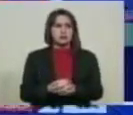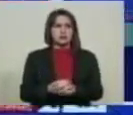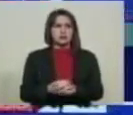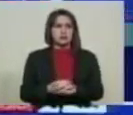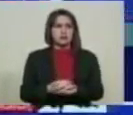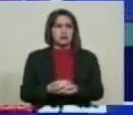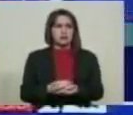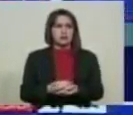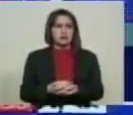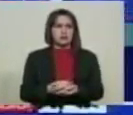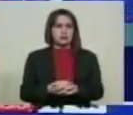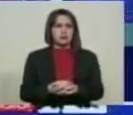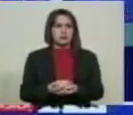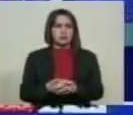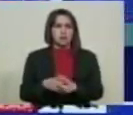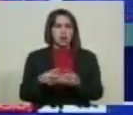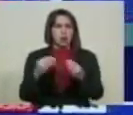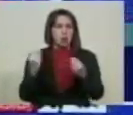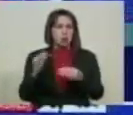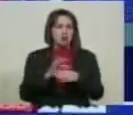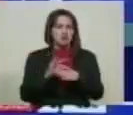ha funcionado eso?